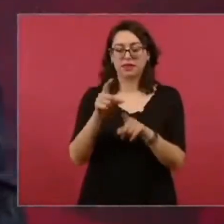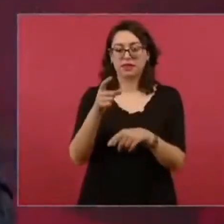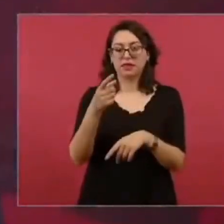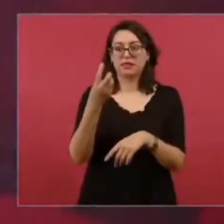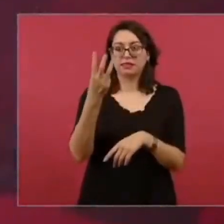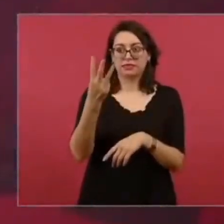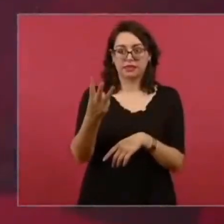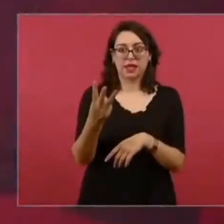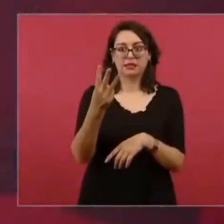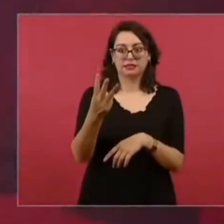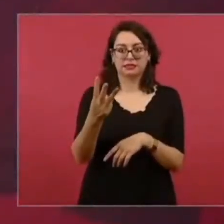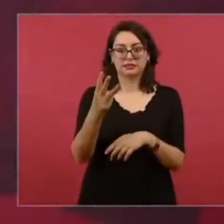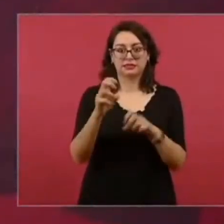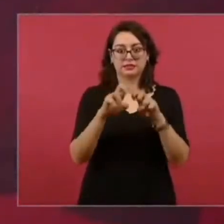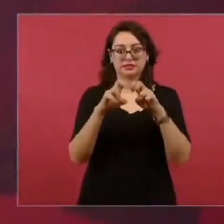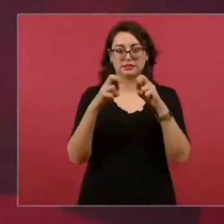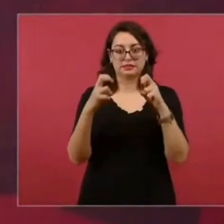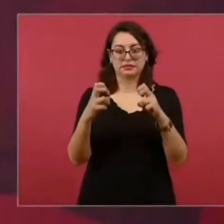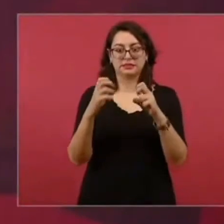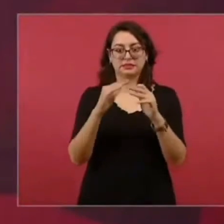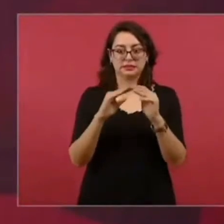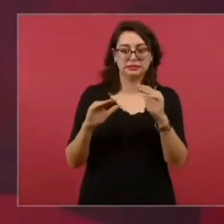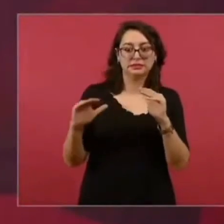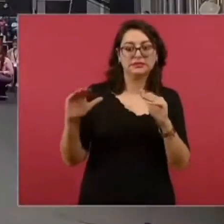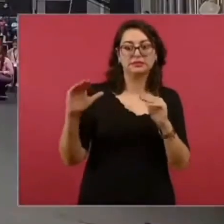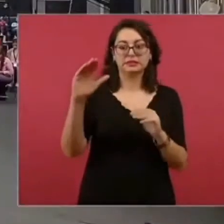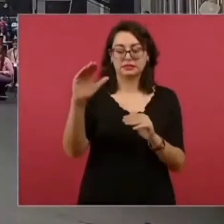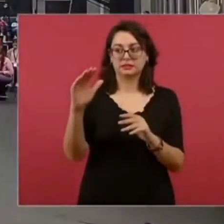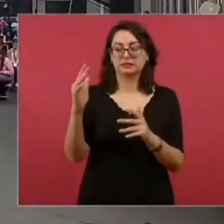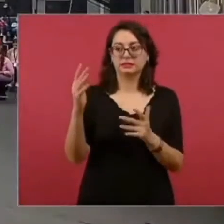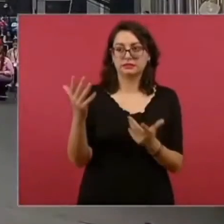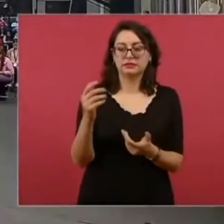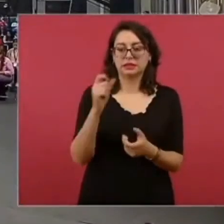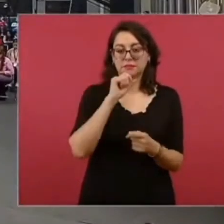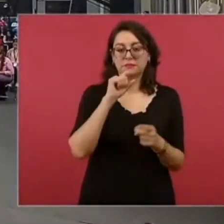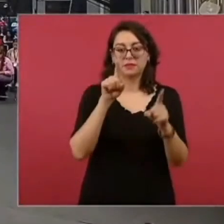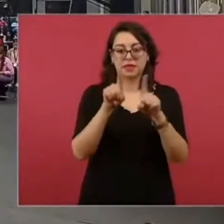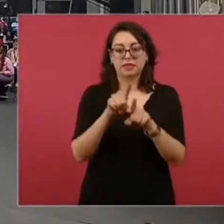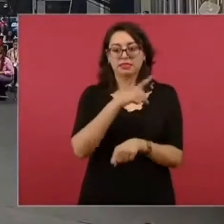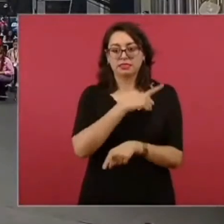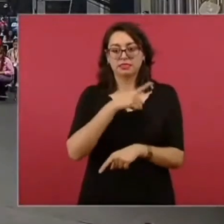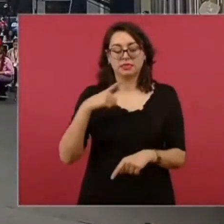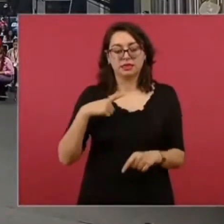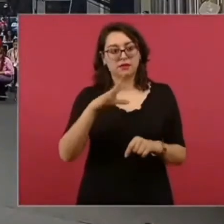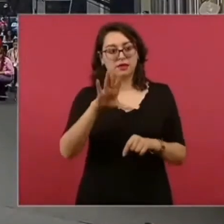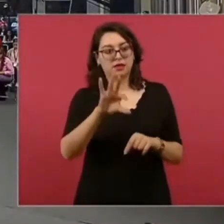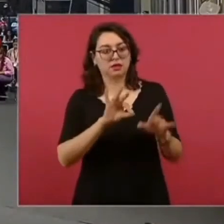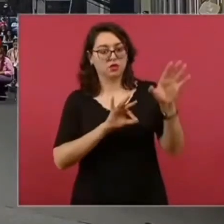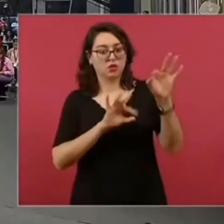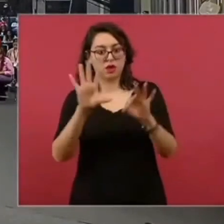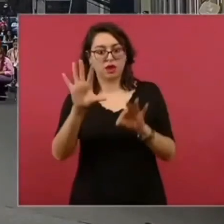para la judicatura. Bernardo Batis, entre ellos. Sí, la judicatura, ¿no? Porque la judicatura